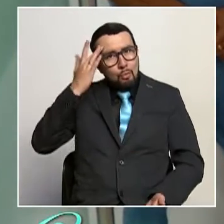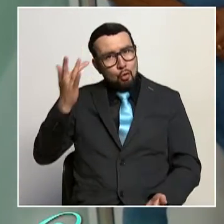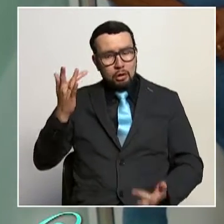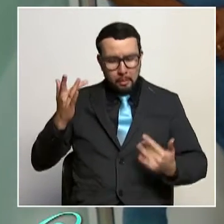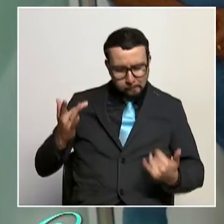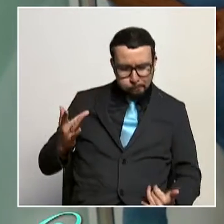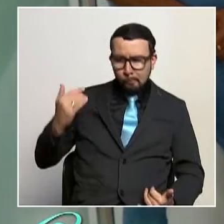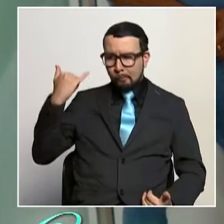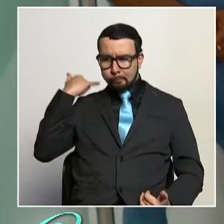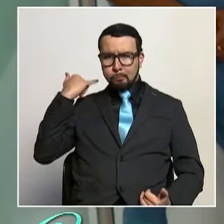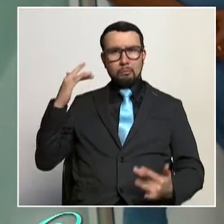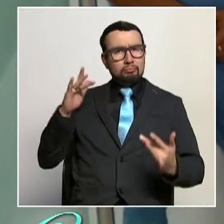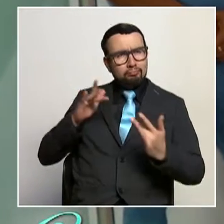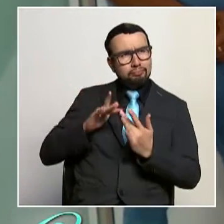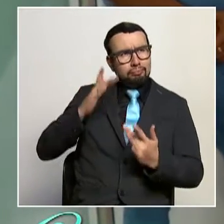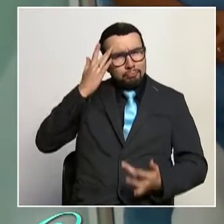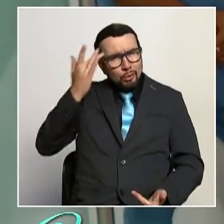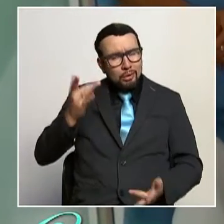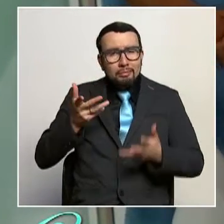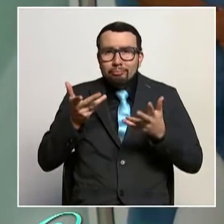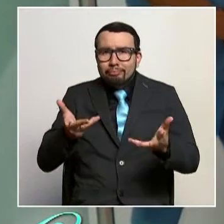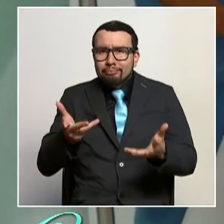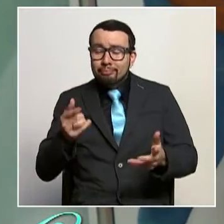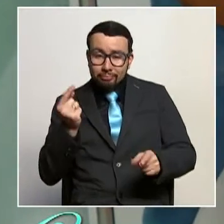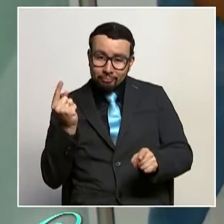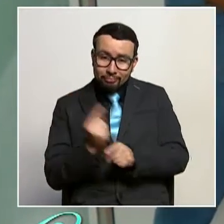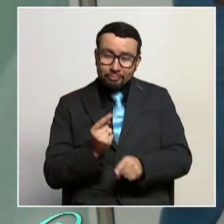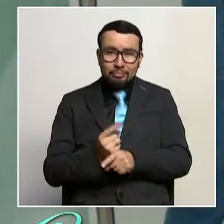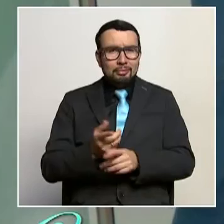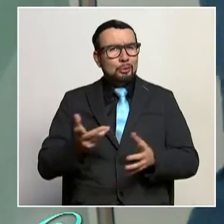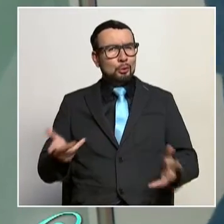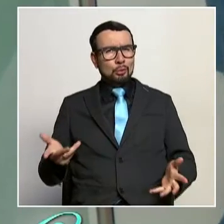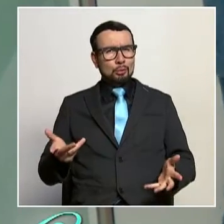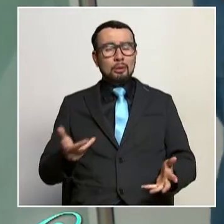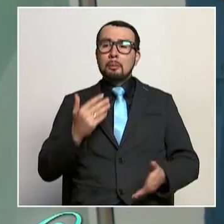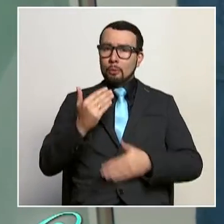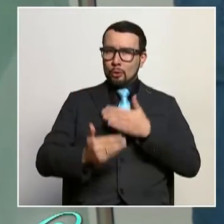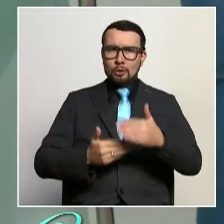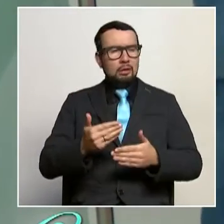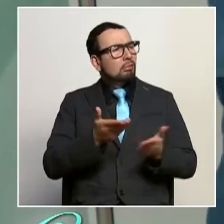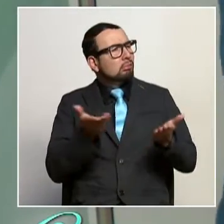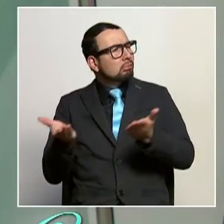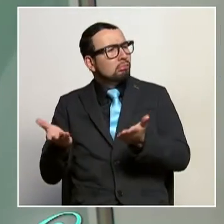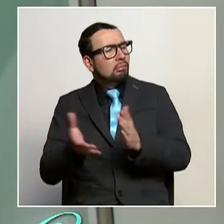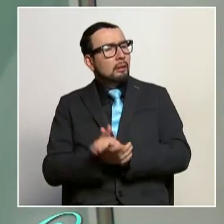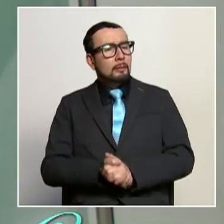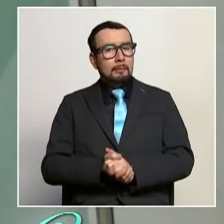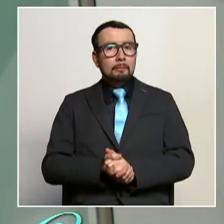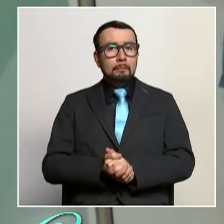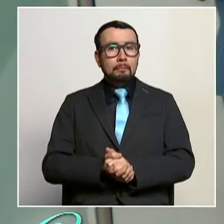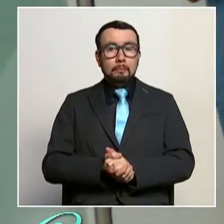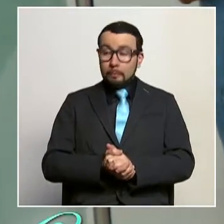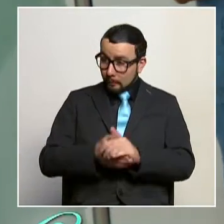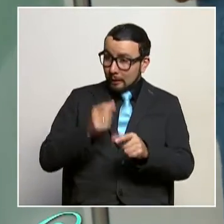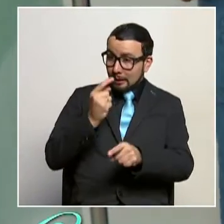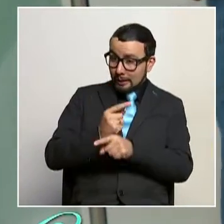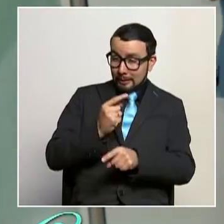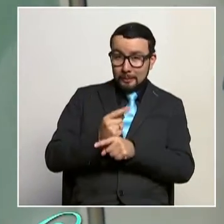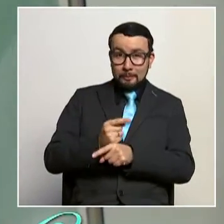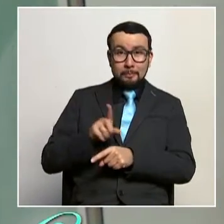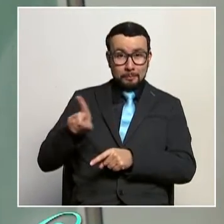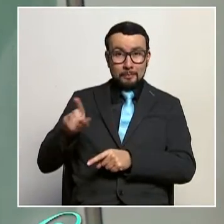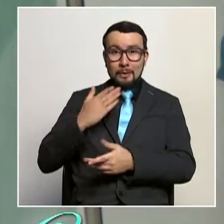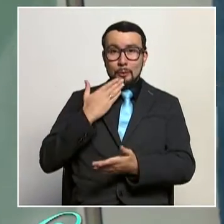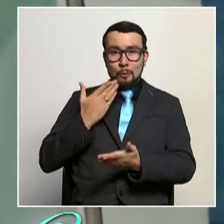con la otra, o qué relación puede tener un órgano con otro proceso patológico, doctor Fernando? Precisamente, Jorge,